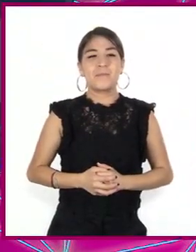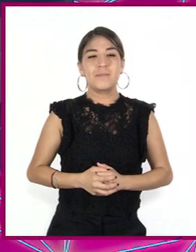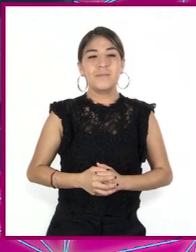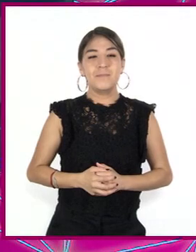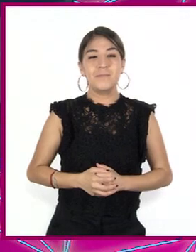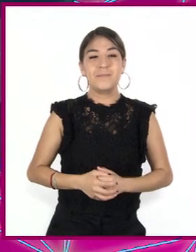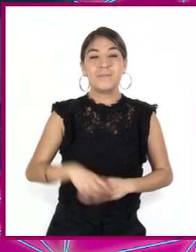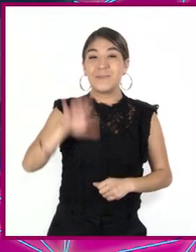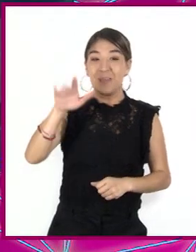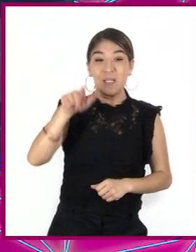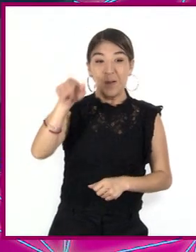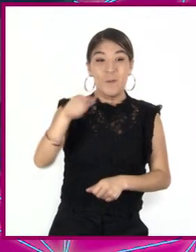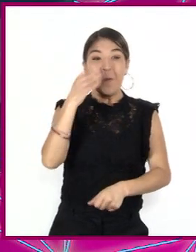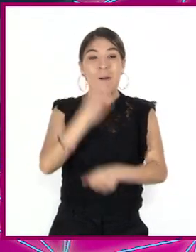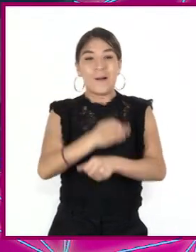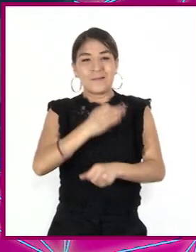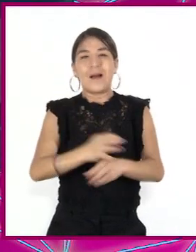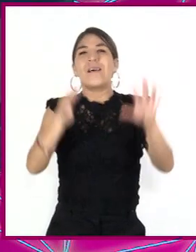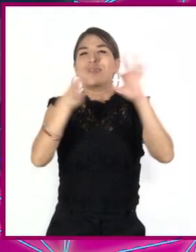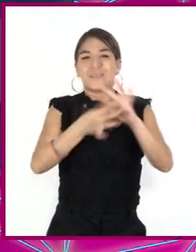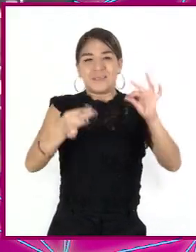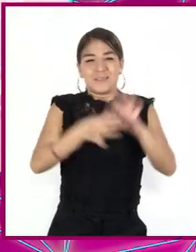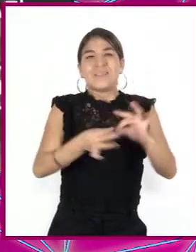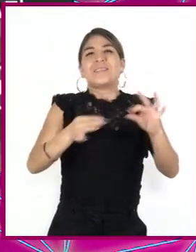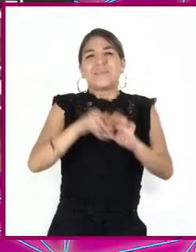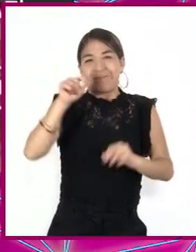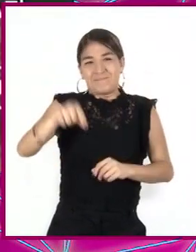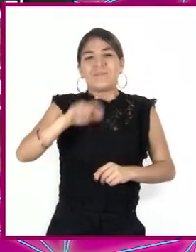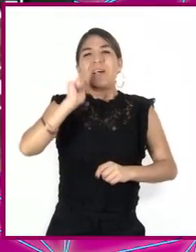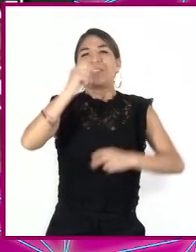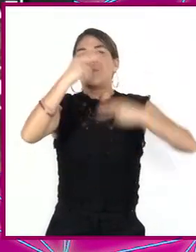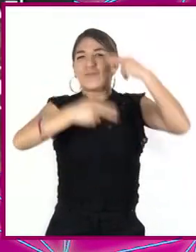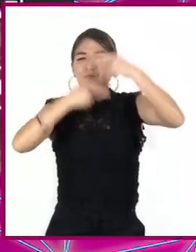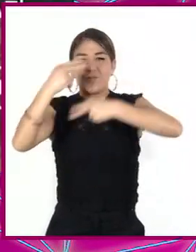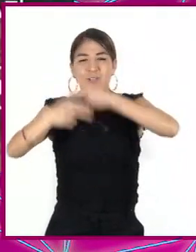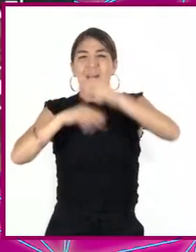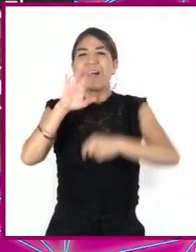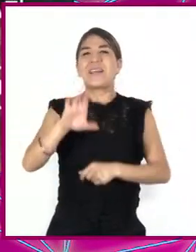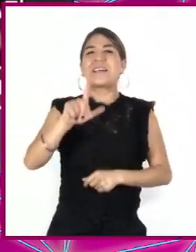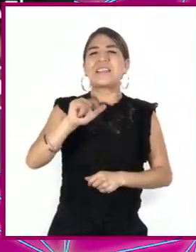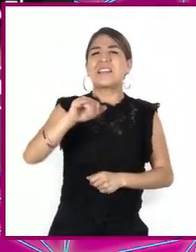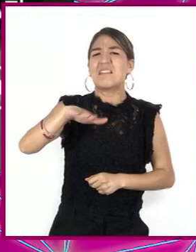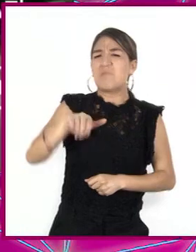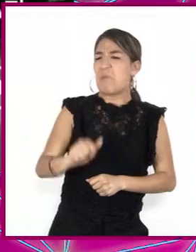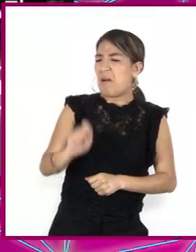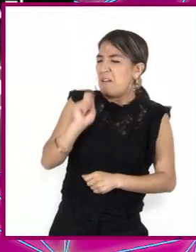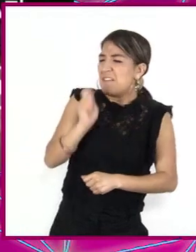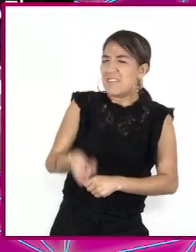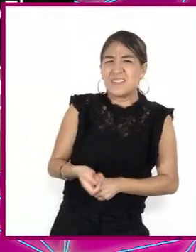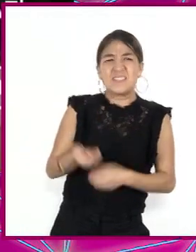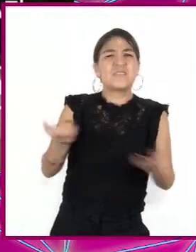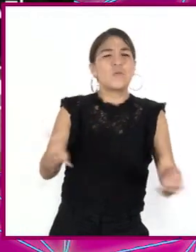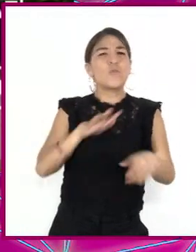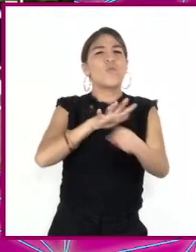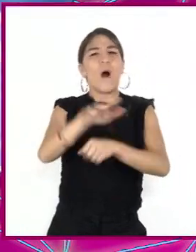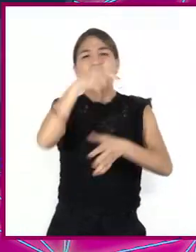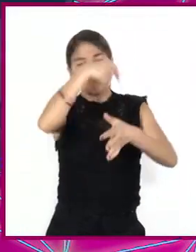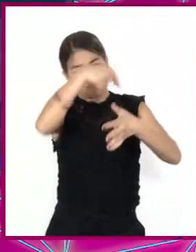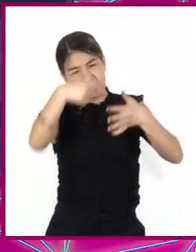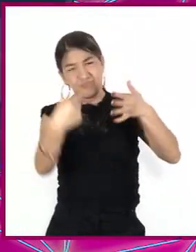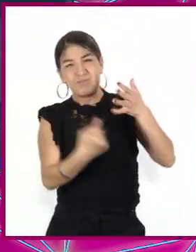Edmundo, acabas de mencionar algunos de los elementos del clima. ¿Nos podrías explicar qué es el clima y cuáles son sus